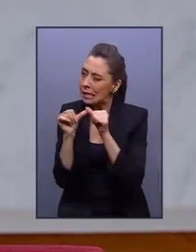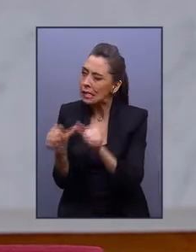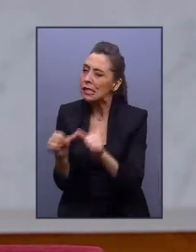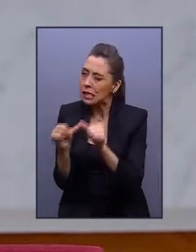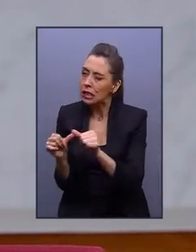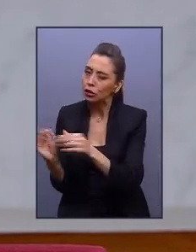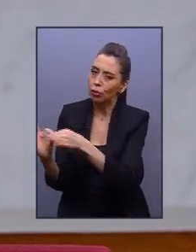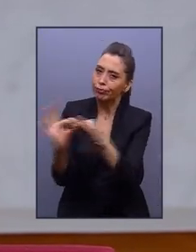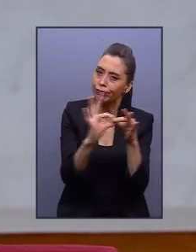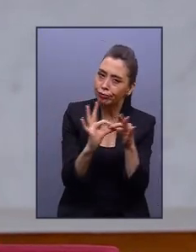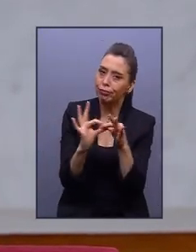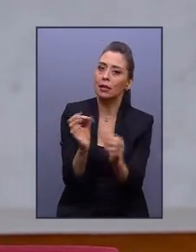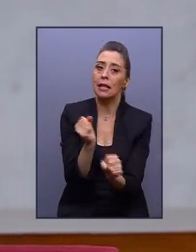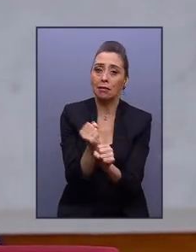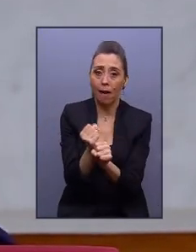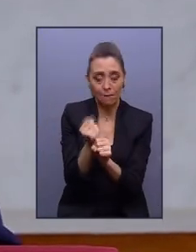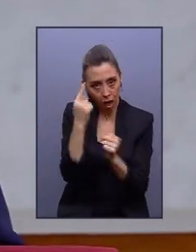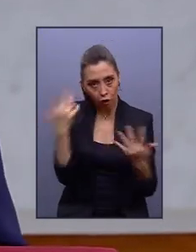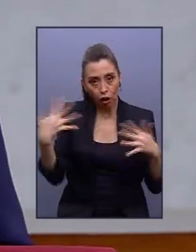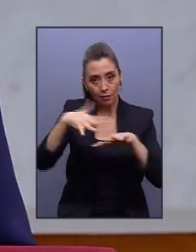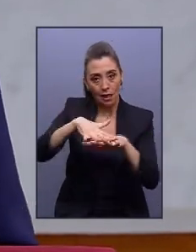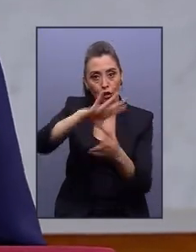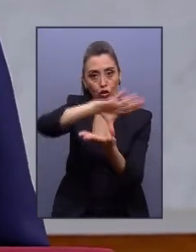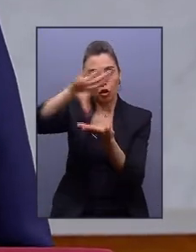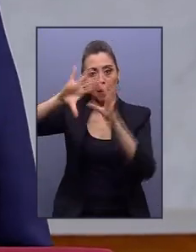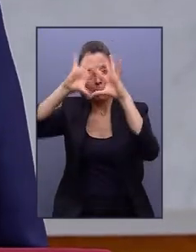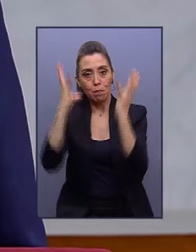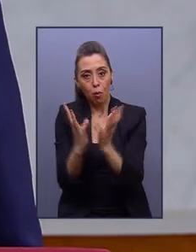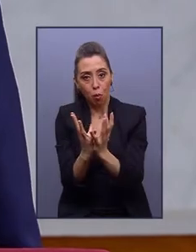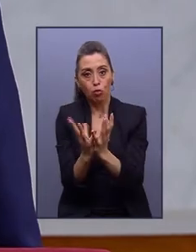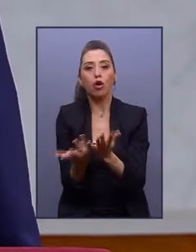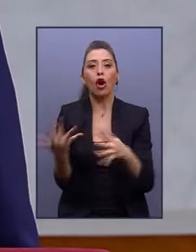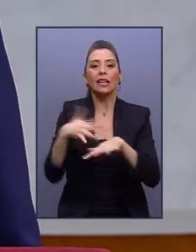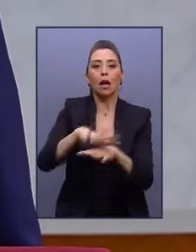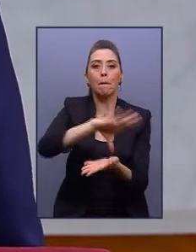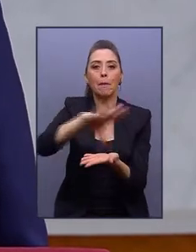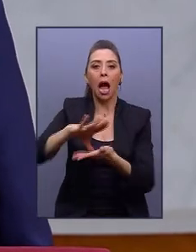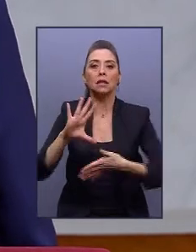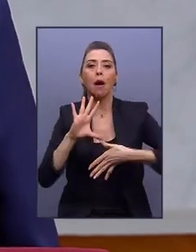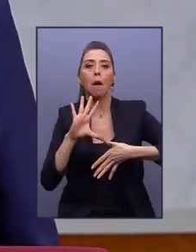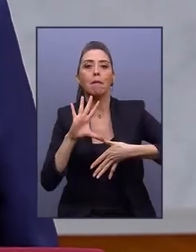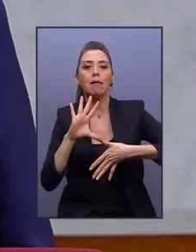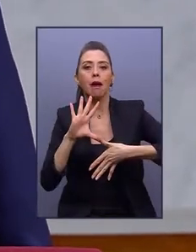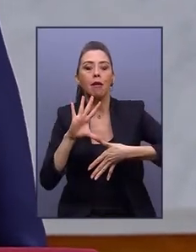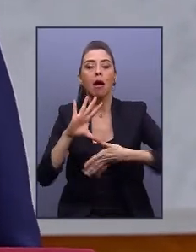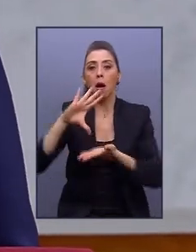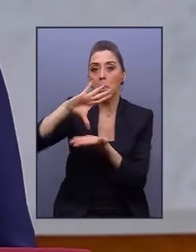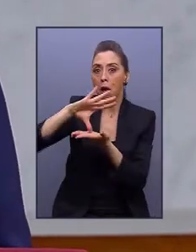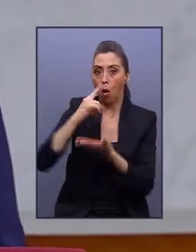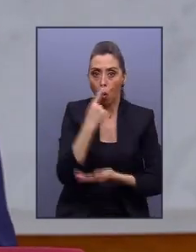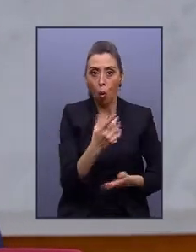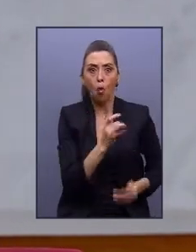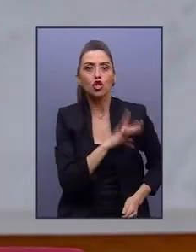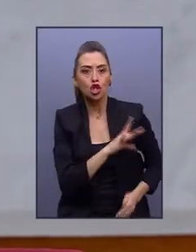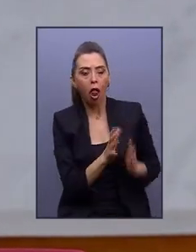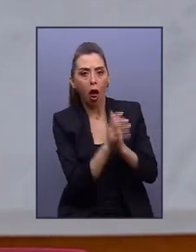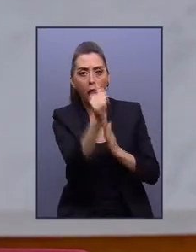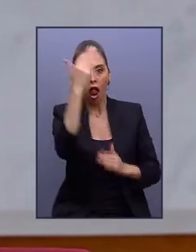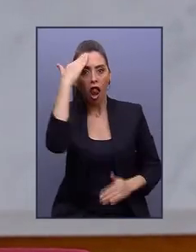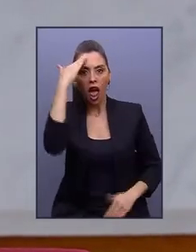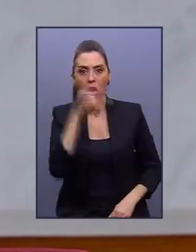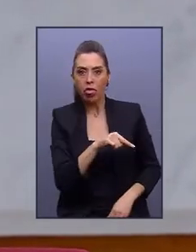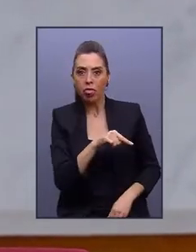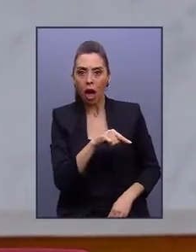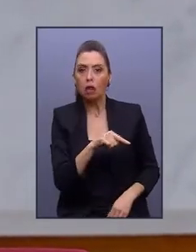ello. Hemos trabajado en la integración global y regional, y nuestros aliados reconocen el liderazgo de Chile en este ámbito. Y